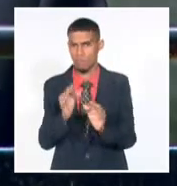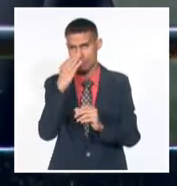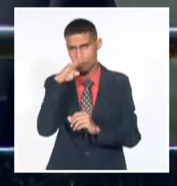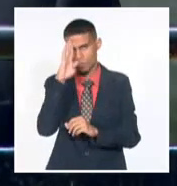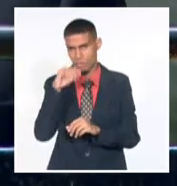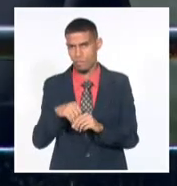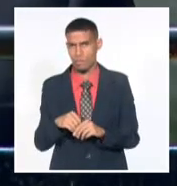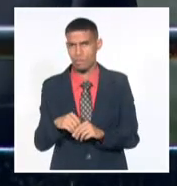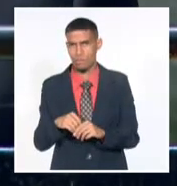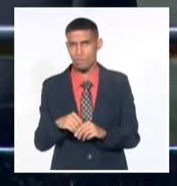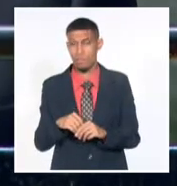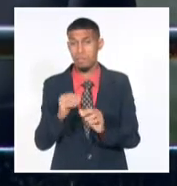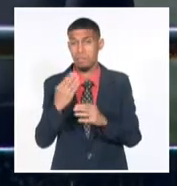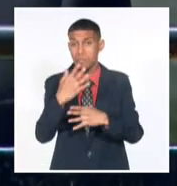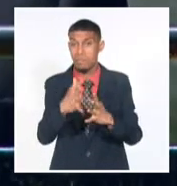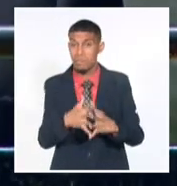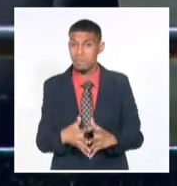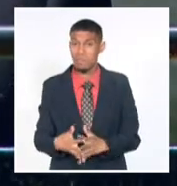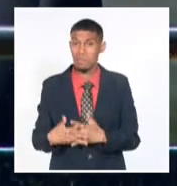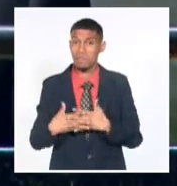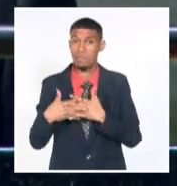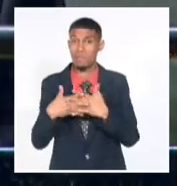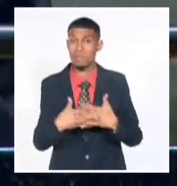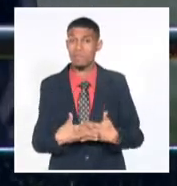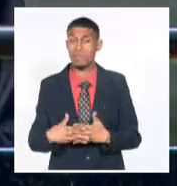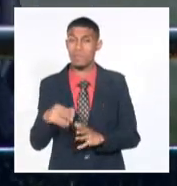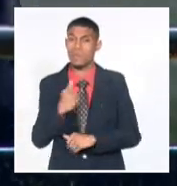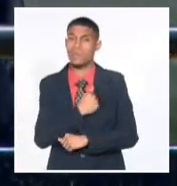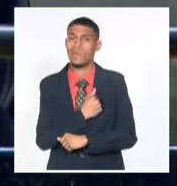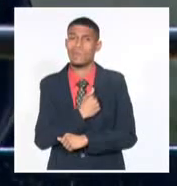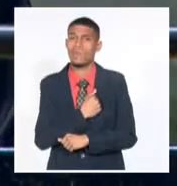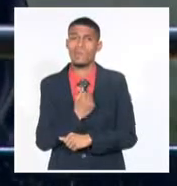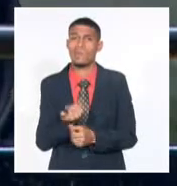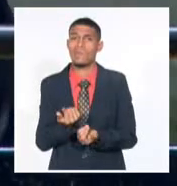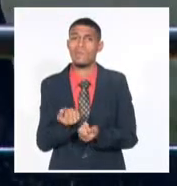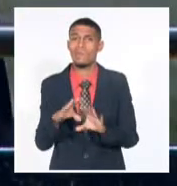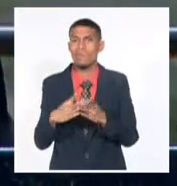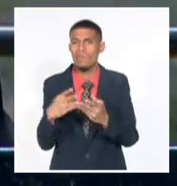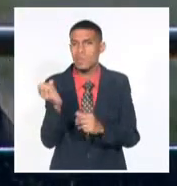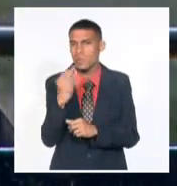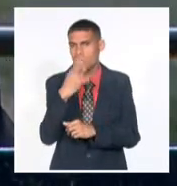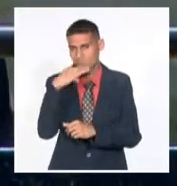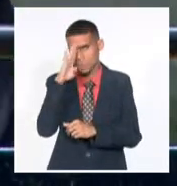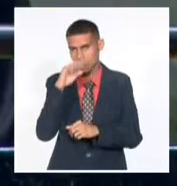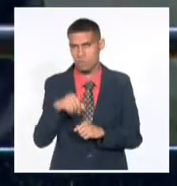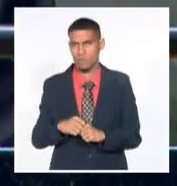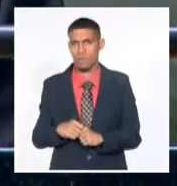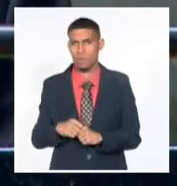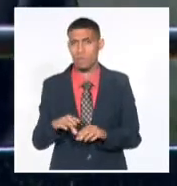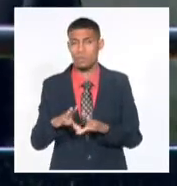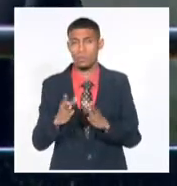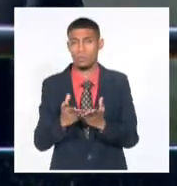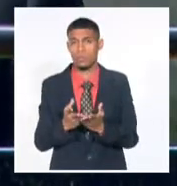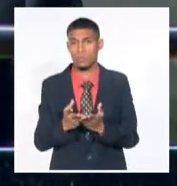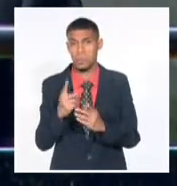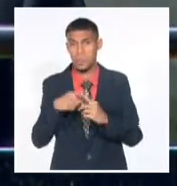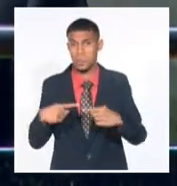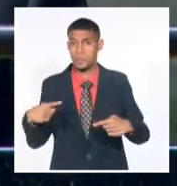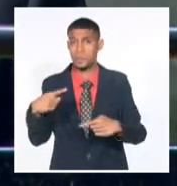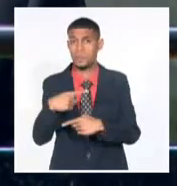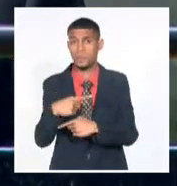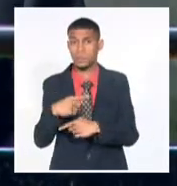desestabilizar y desacreditar al país. La cruzada mediática, fundamentalmente